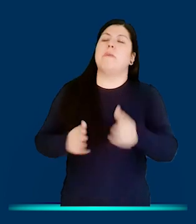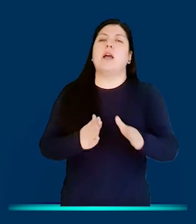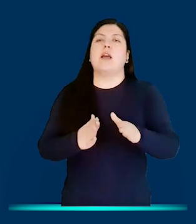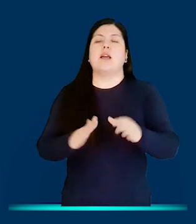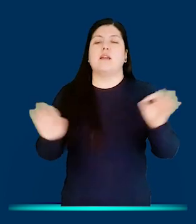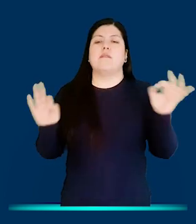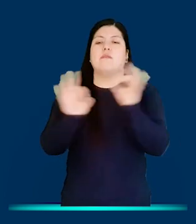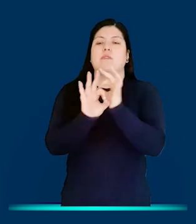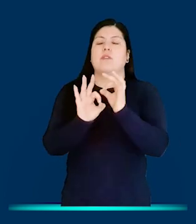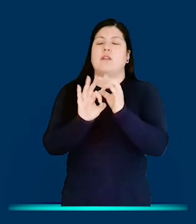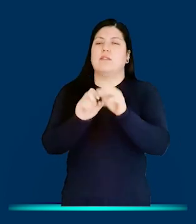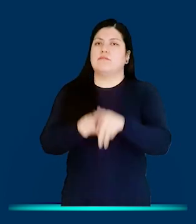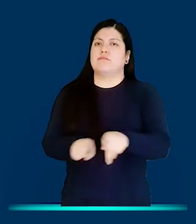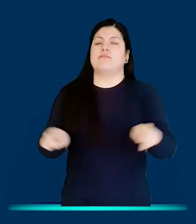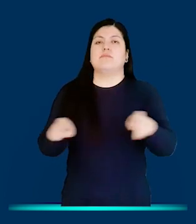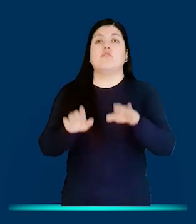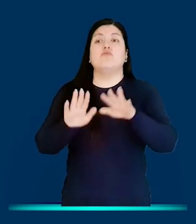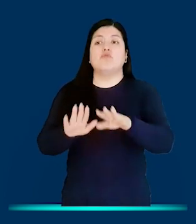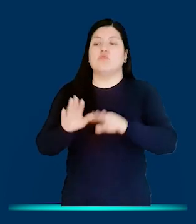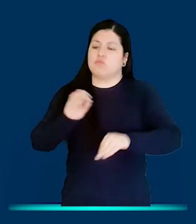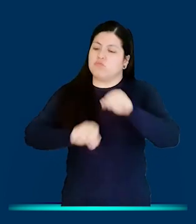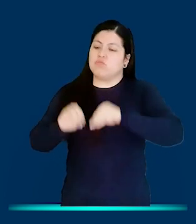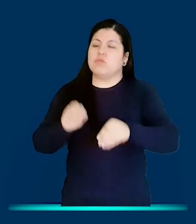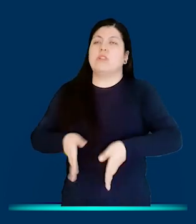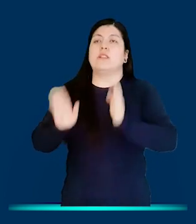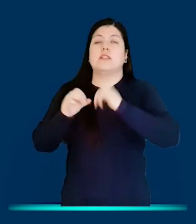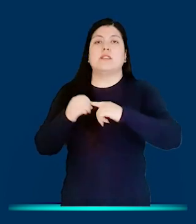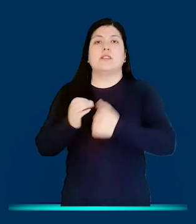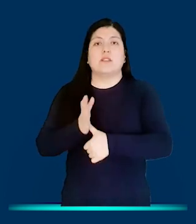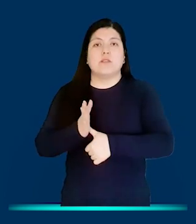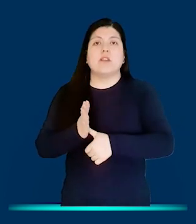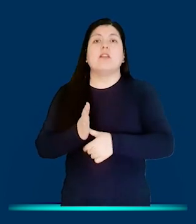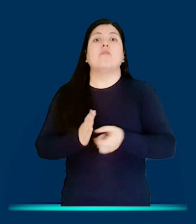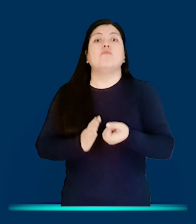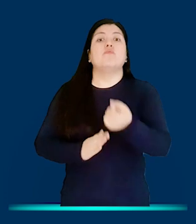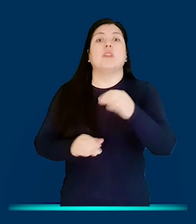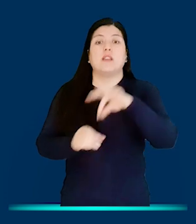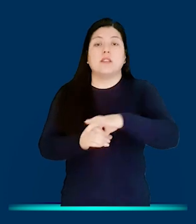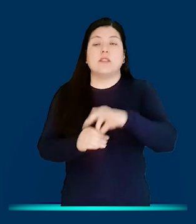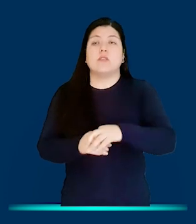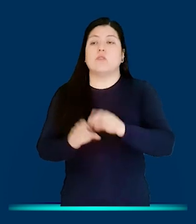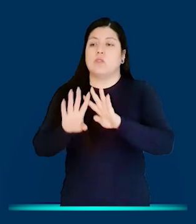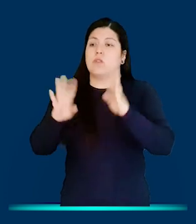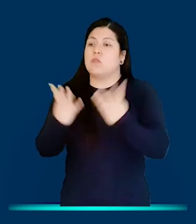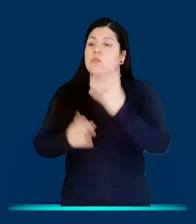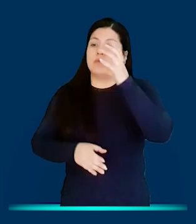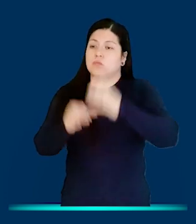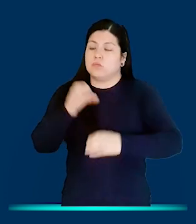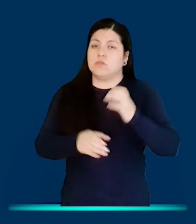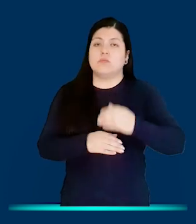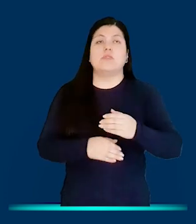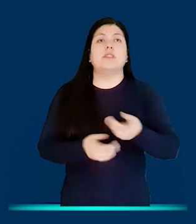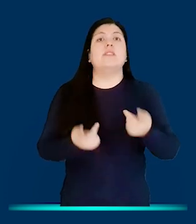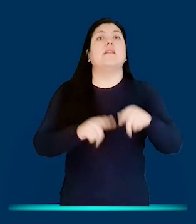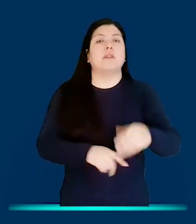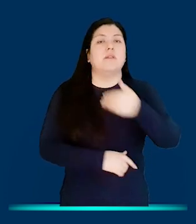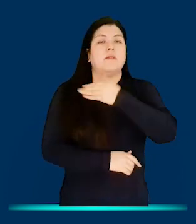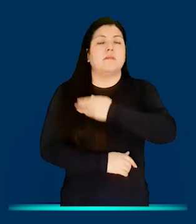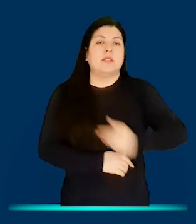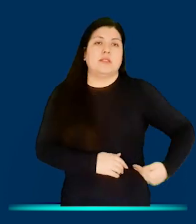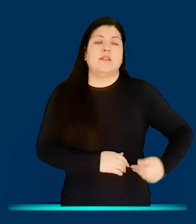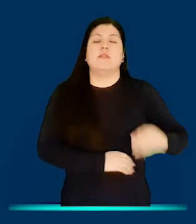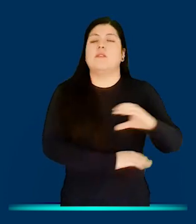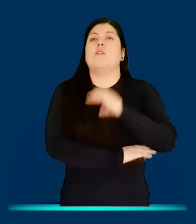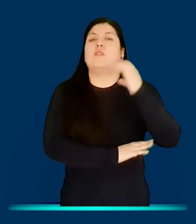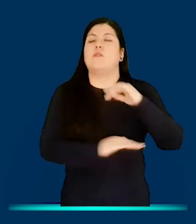esto hace parte de un plan de enfoque diferencial que hemos elaborado desde la Registraduría para estas elecciones de Congreso de la República y